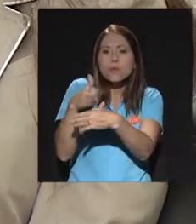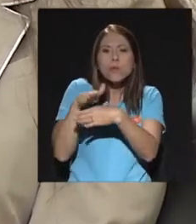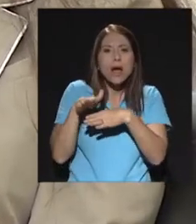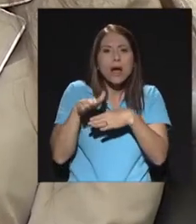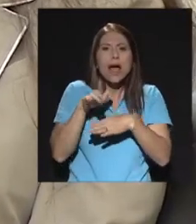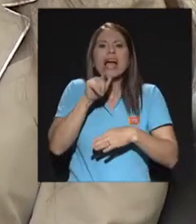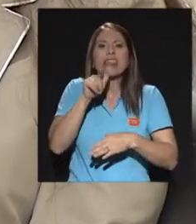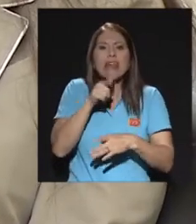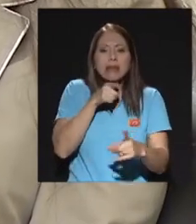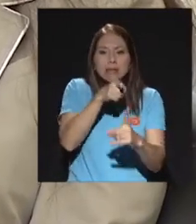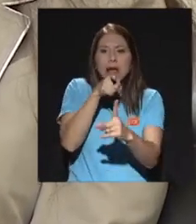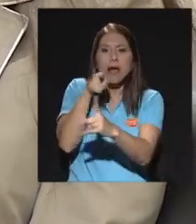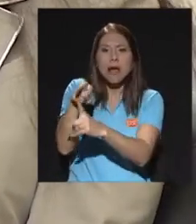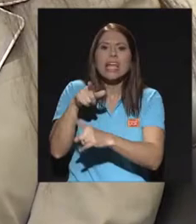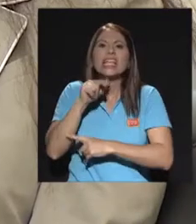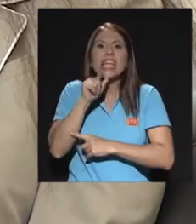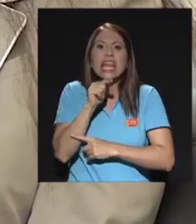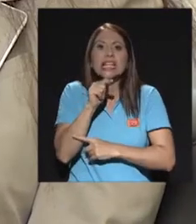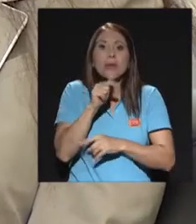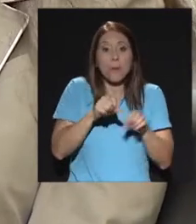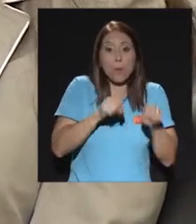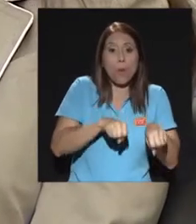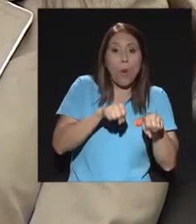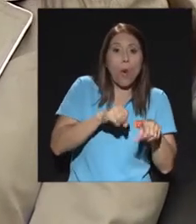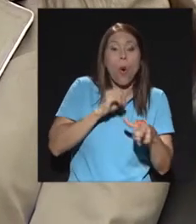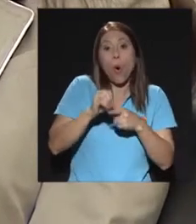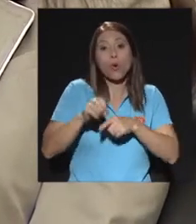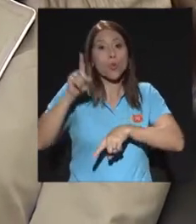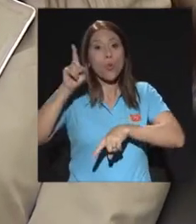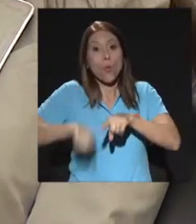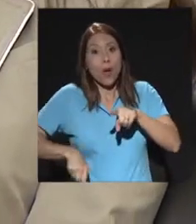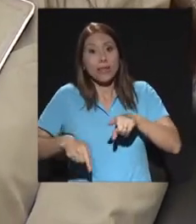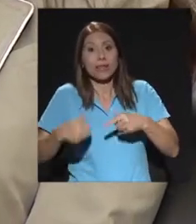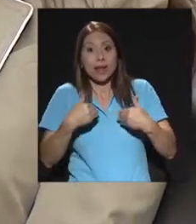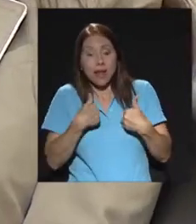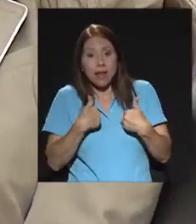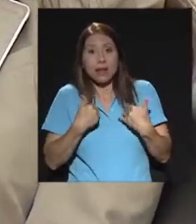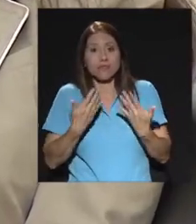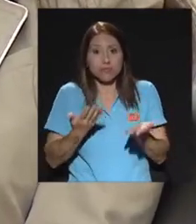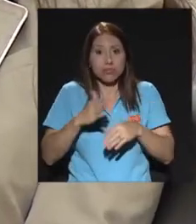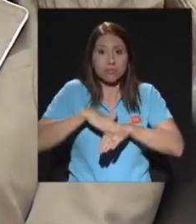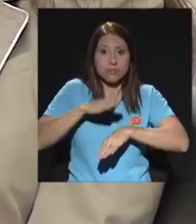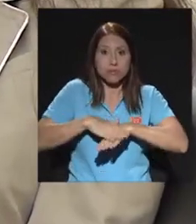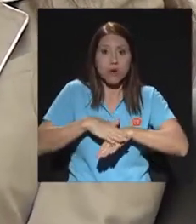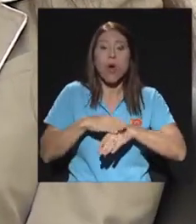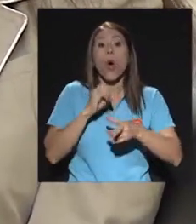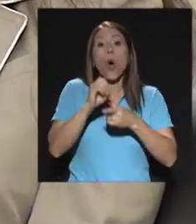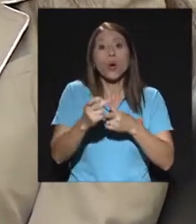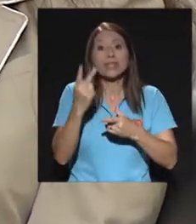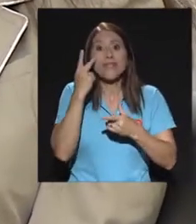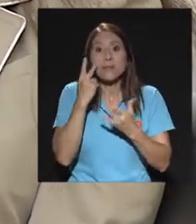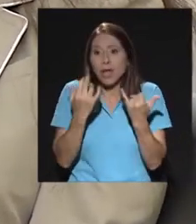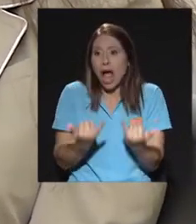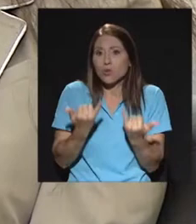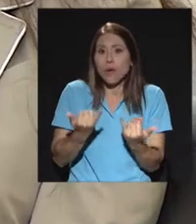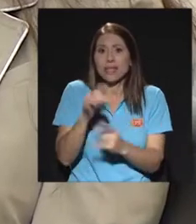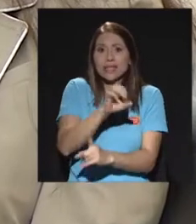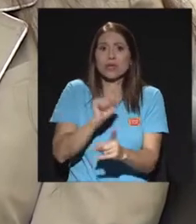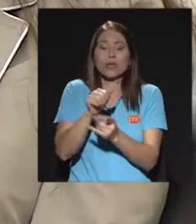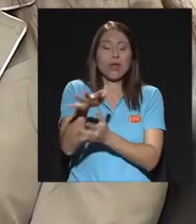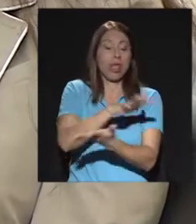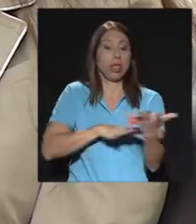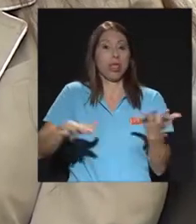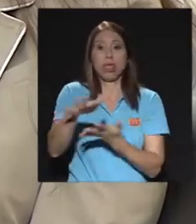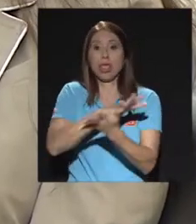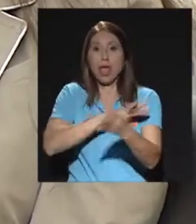tendrían la posibilidad de tener o no tener, o si nos remitimos a un estado actual de desorden absoluto, que lo ha dicho la Contraloría General